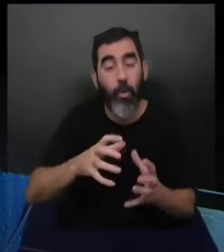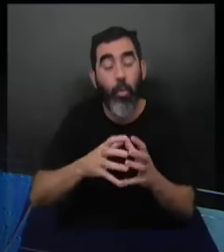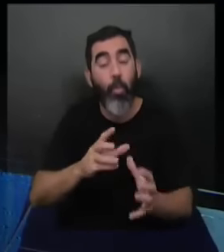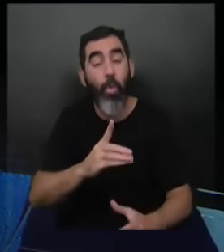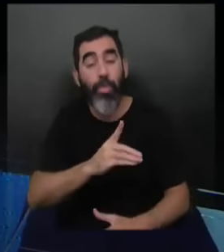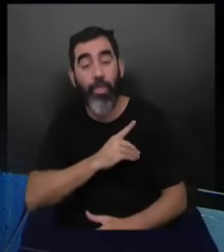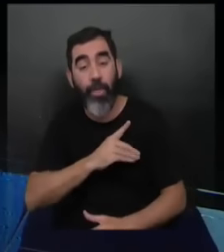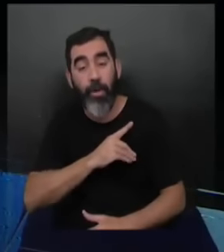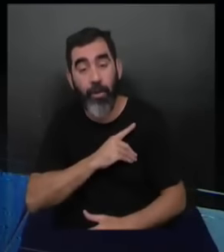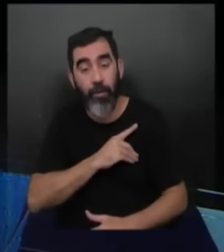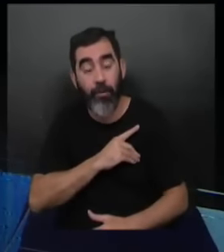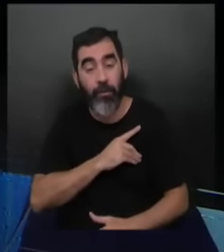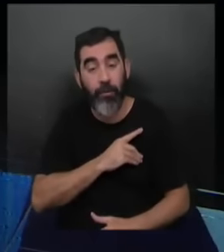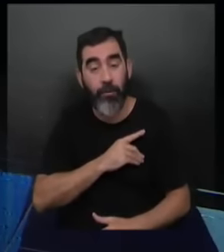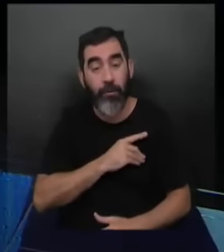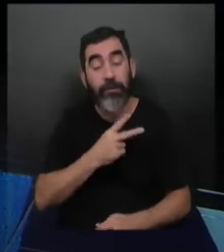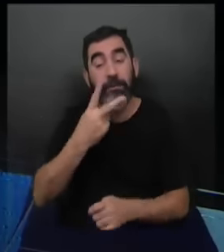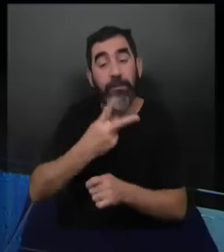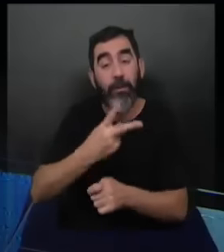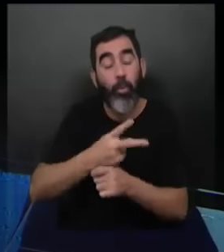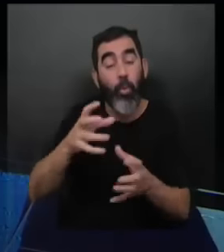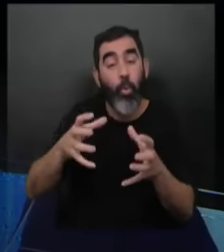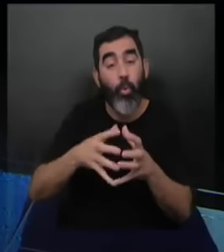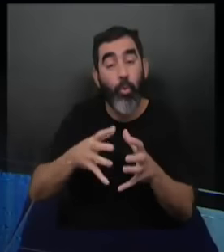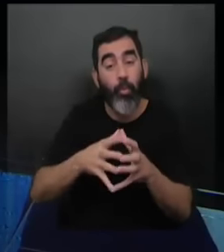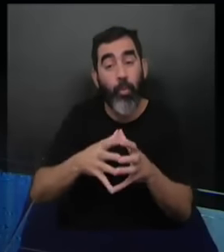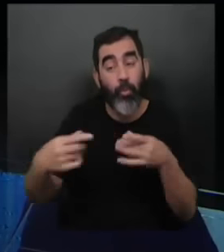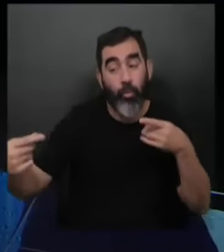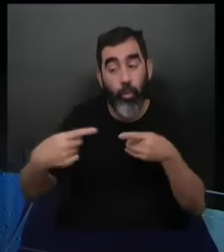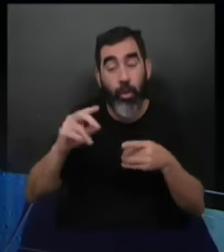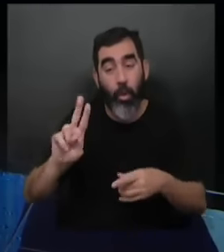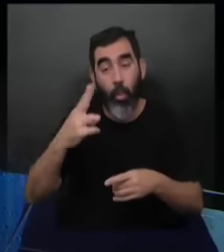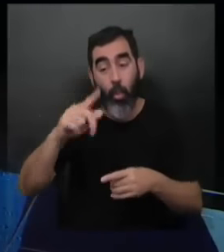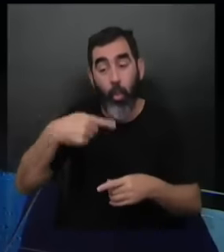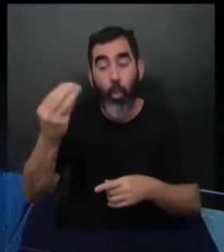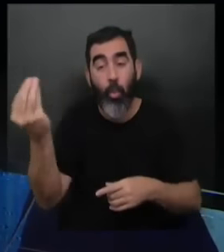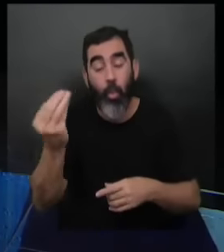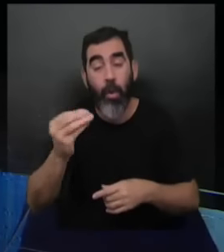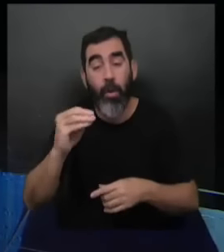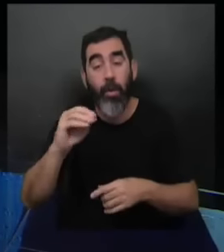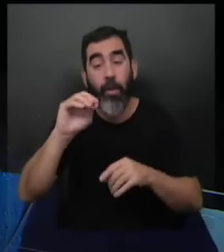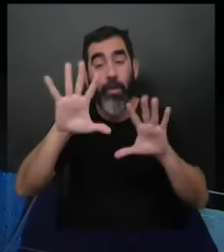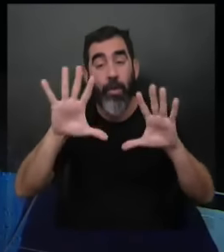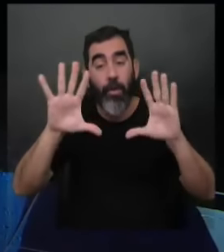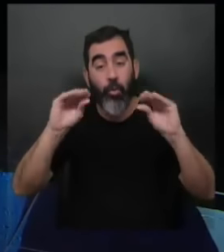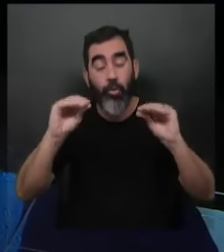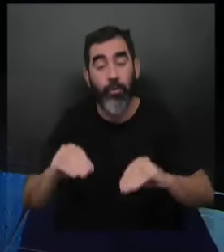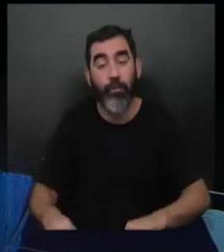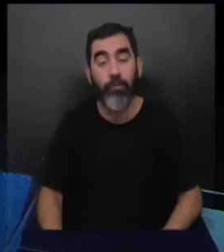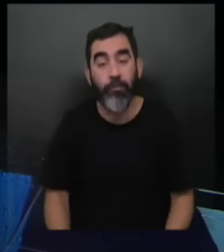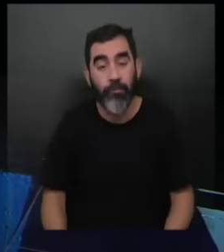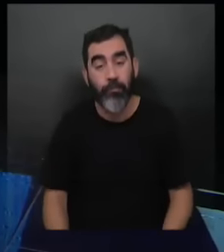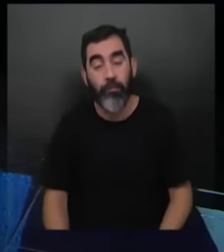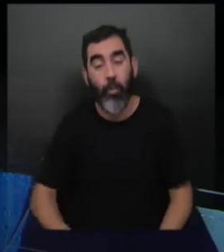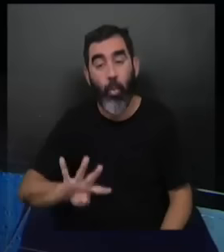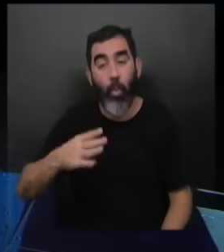Copa América y con este resultado quedó segundo en el grupo y será rival de Uruguay el próximo sábado a las 22 horas por los